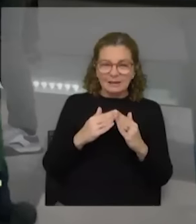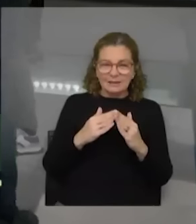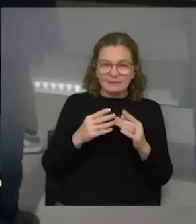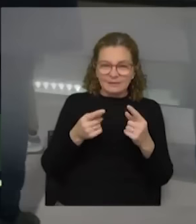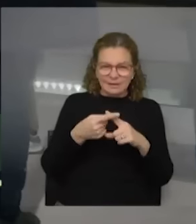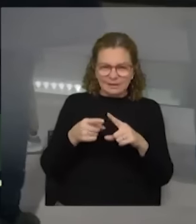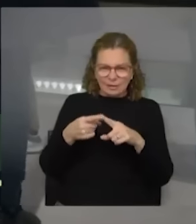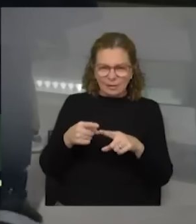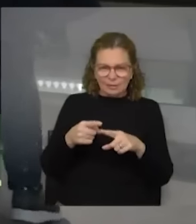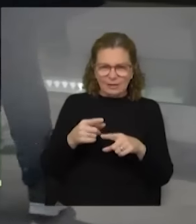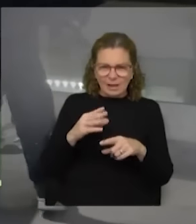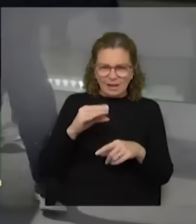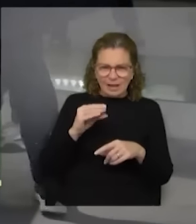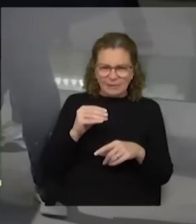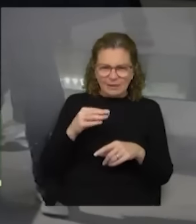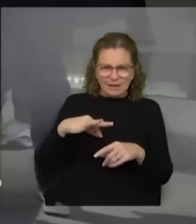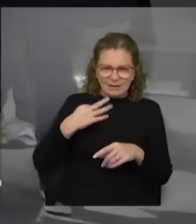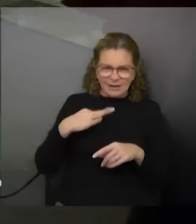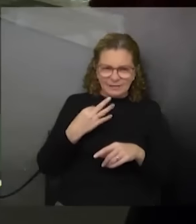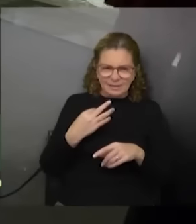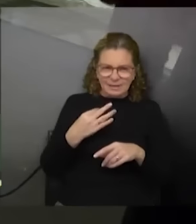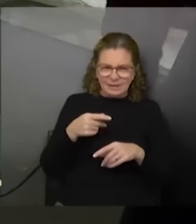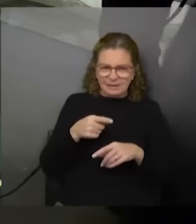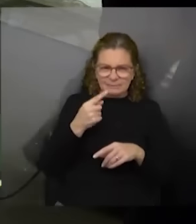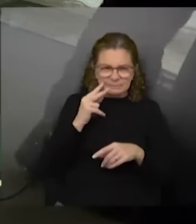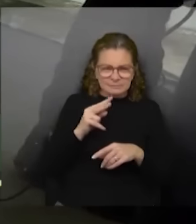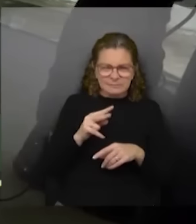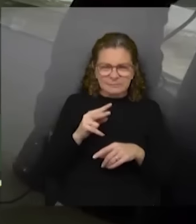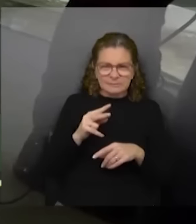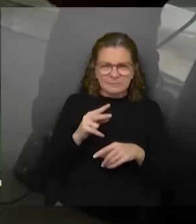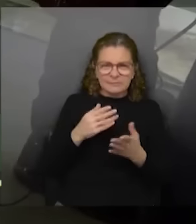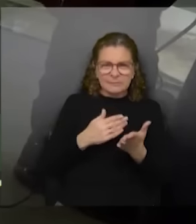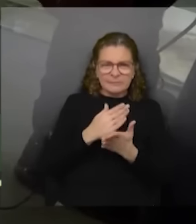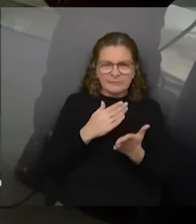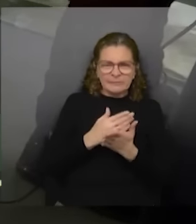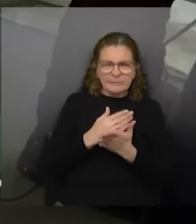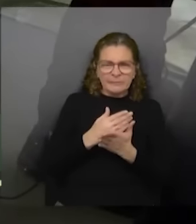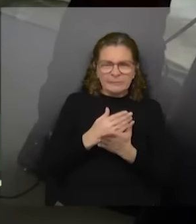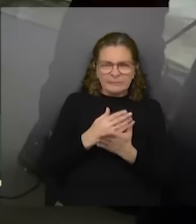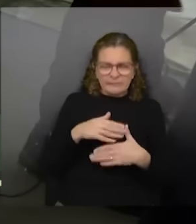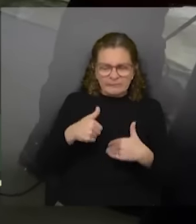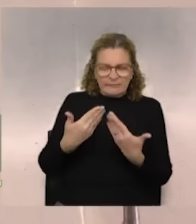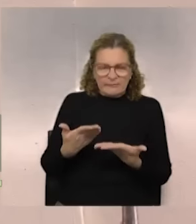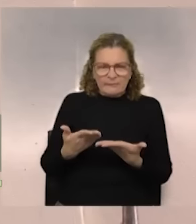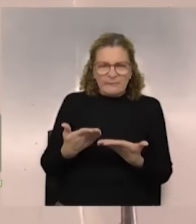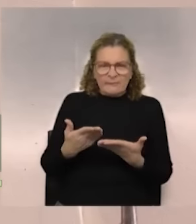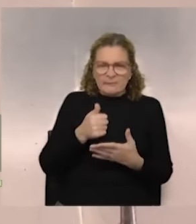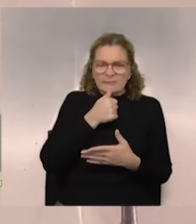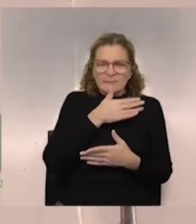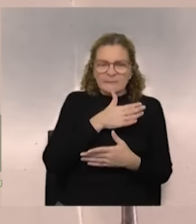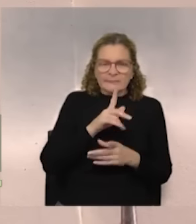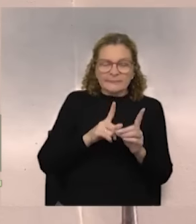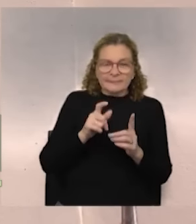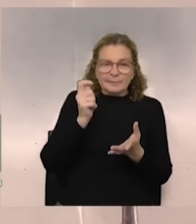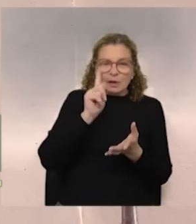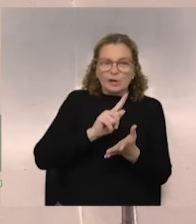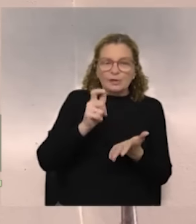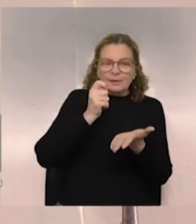serie de objetos que hablan de la vida cotidiana esir que la pretensión siempre de los arqueólogos es poder aportar a la historia aquello que no fue